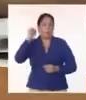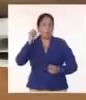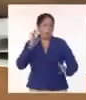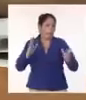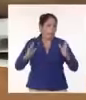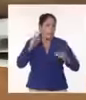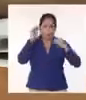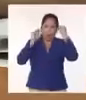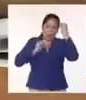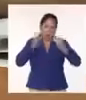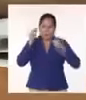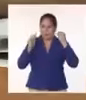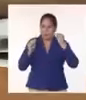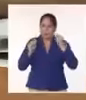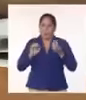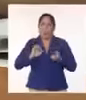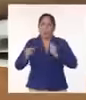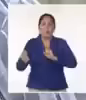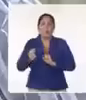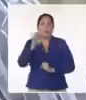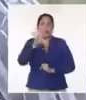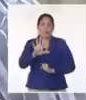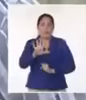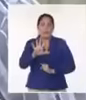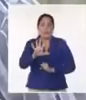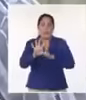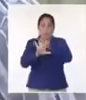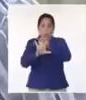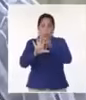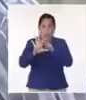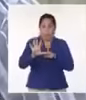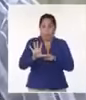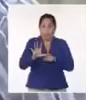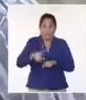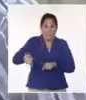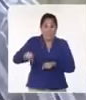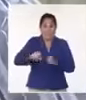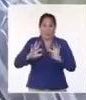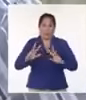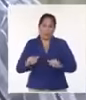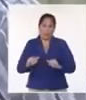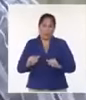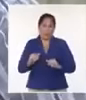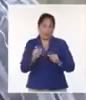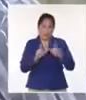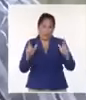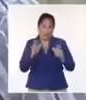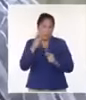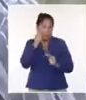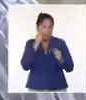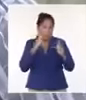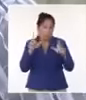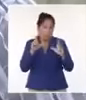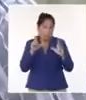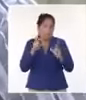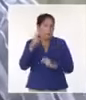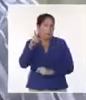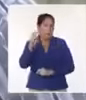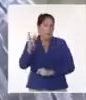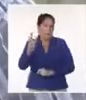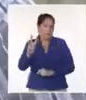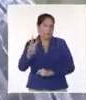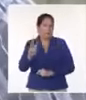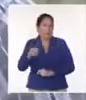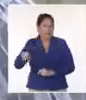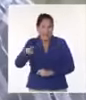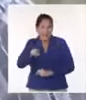analizó durante la acción de control 5 hechos delictivos y que generaron, resaltando 2 de ellos durante el 2023, afectaciones a los superiores